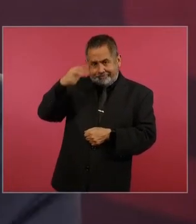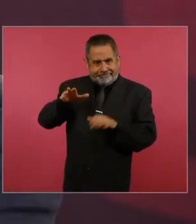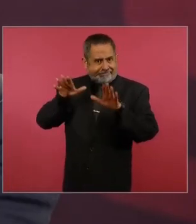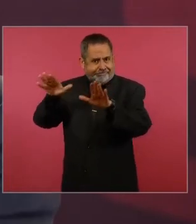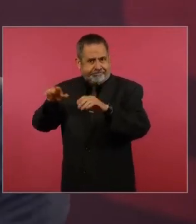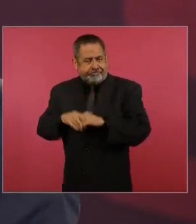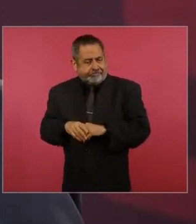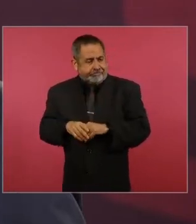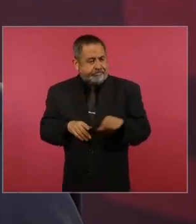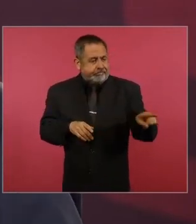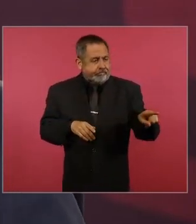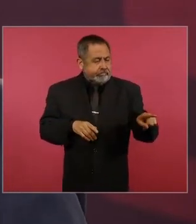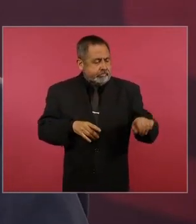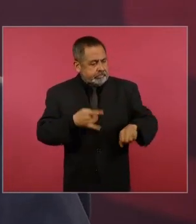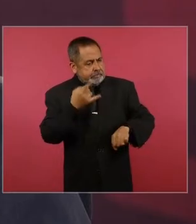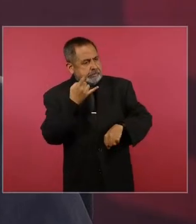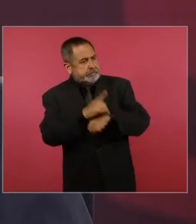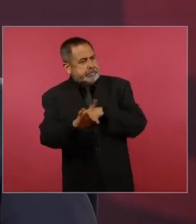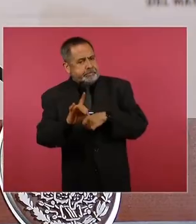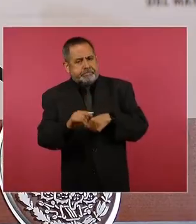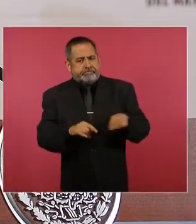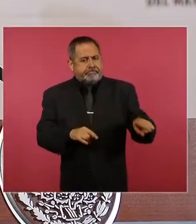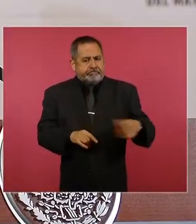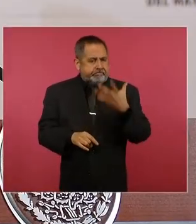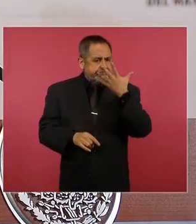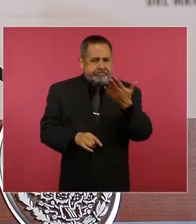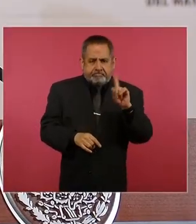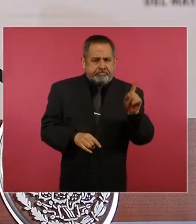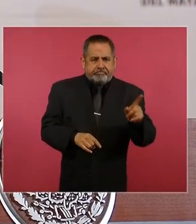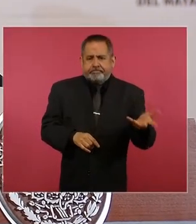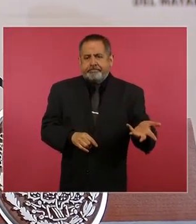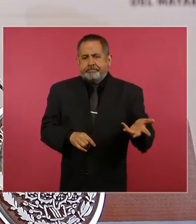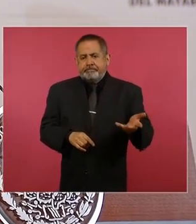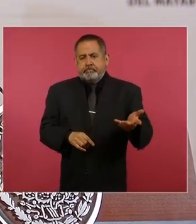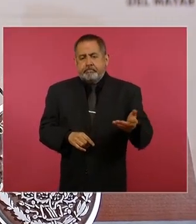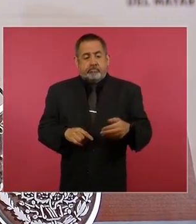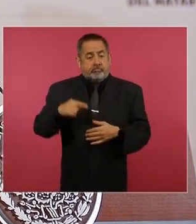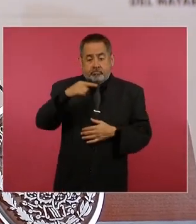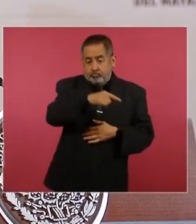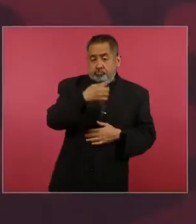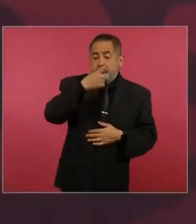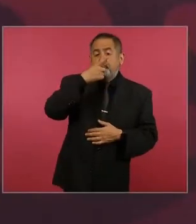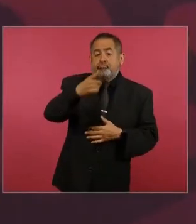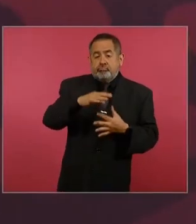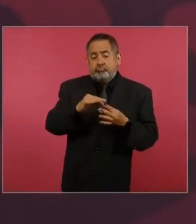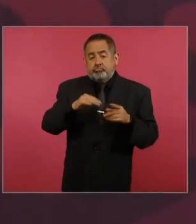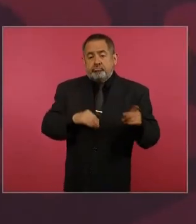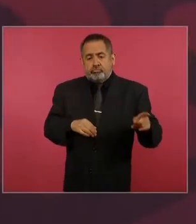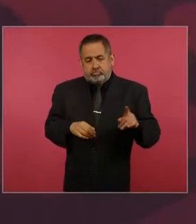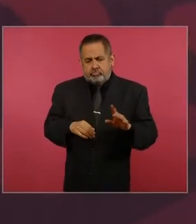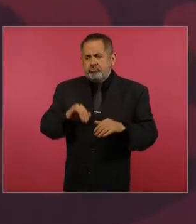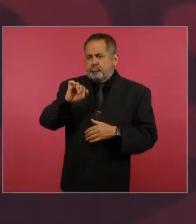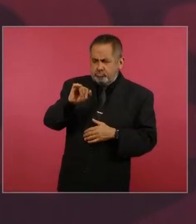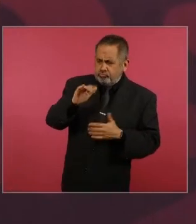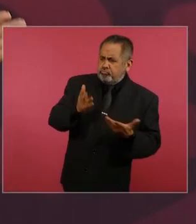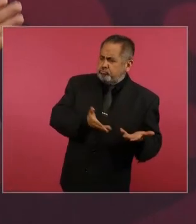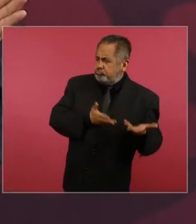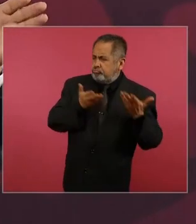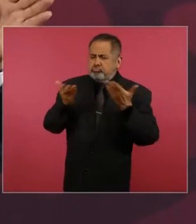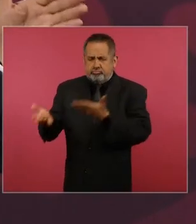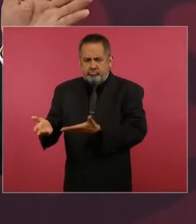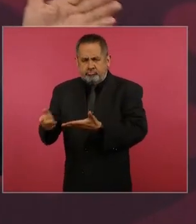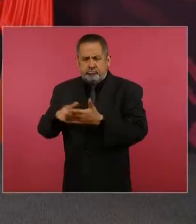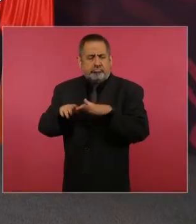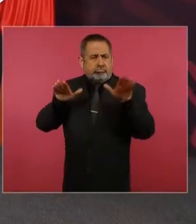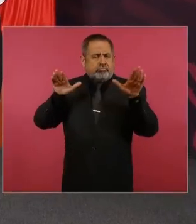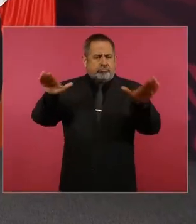Y no son serios porque habían quedado en entregar